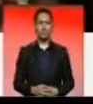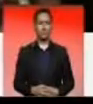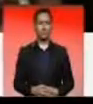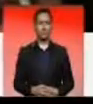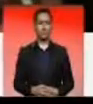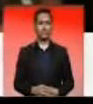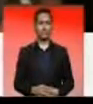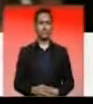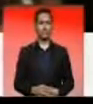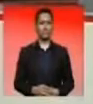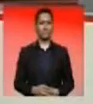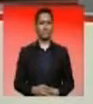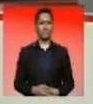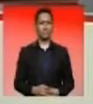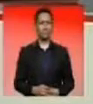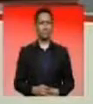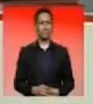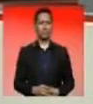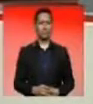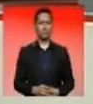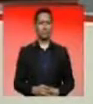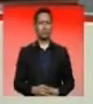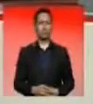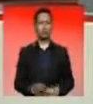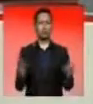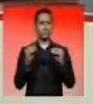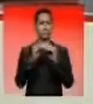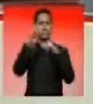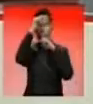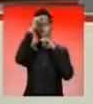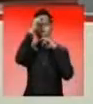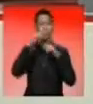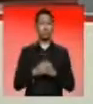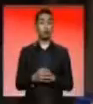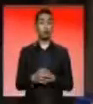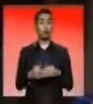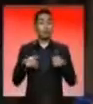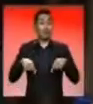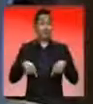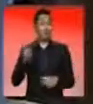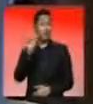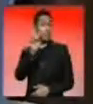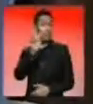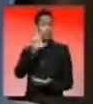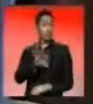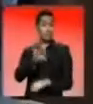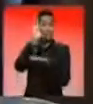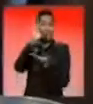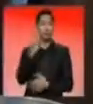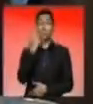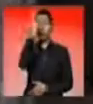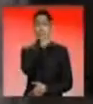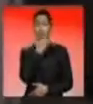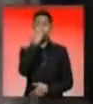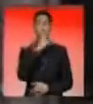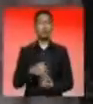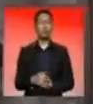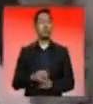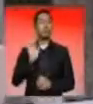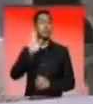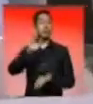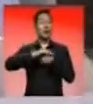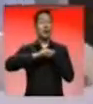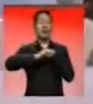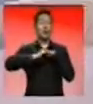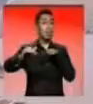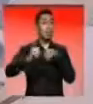próximas emisiones. Revisamos más noticias. Este viernes, representantes de la provincia Verde Esmeraldas realizaron la